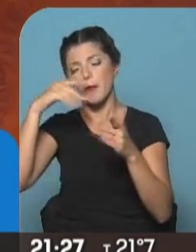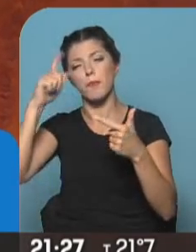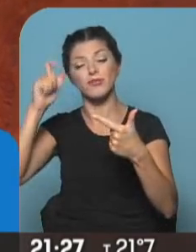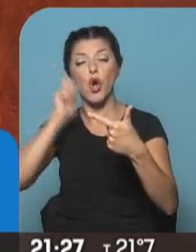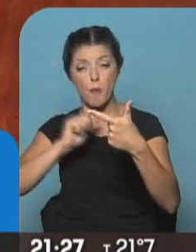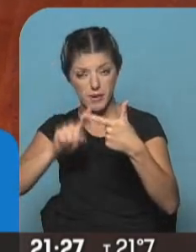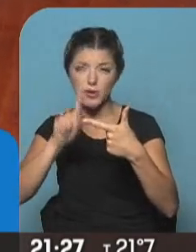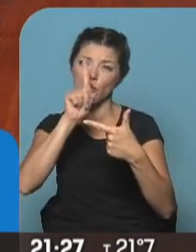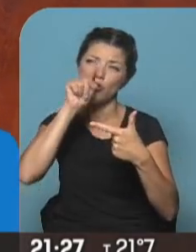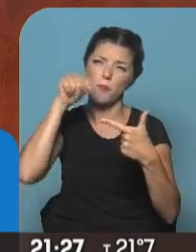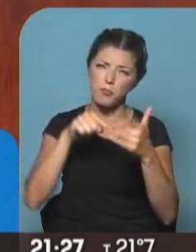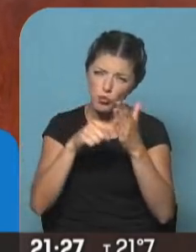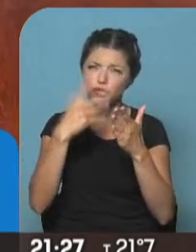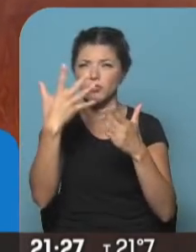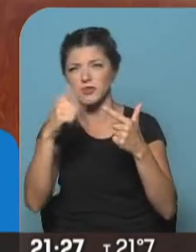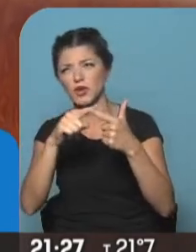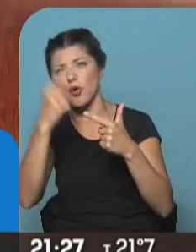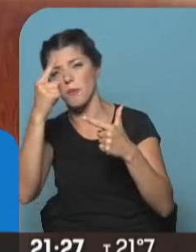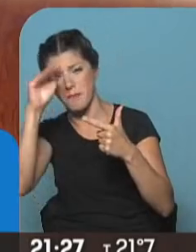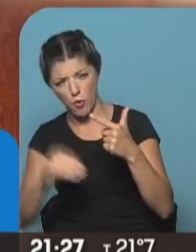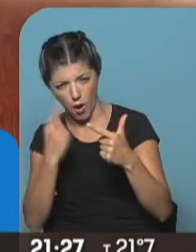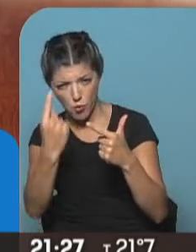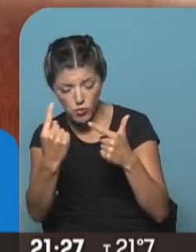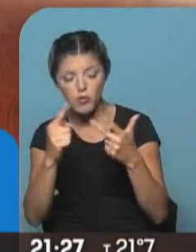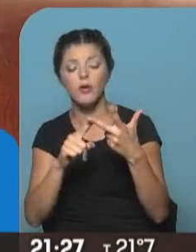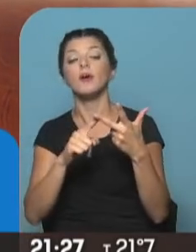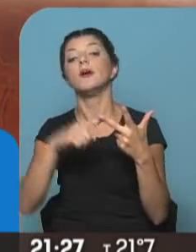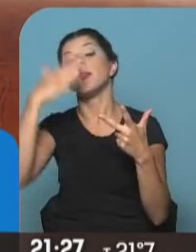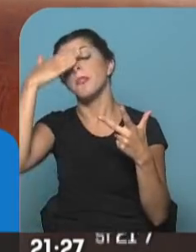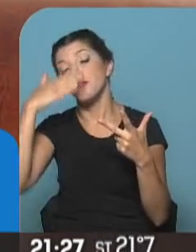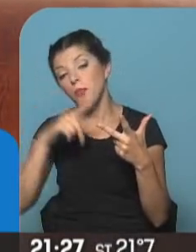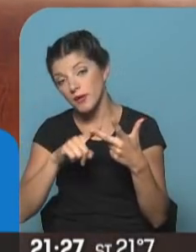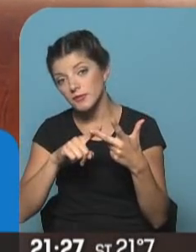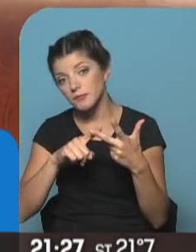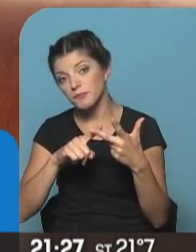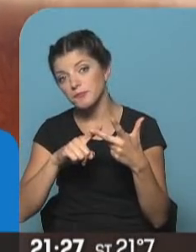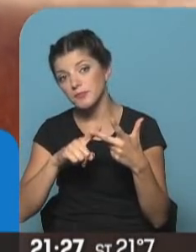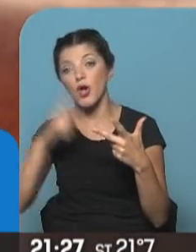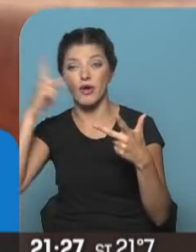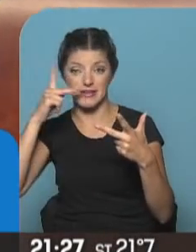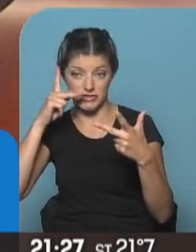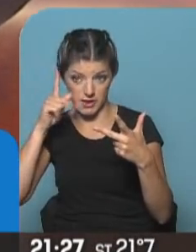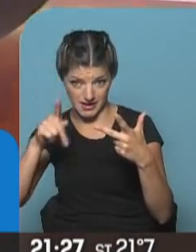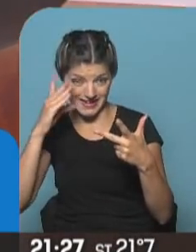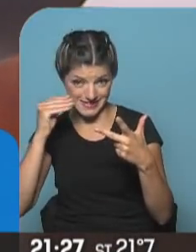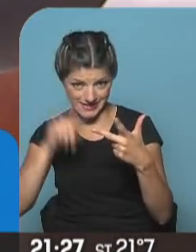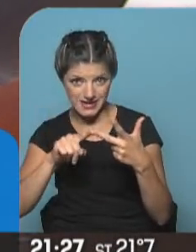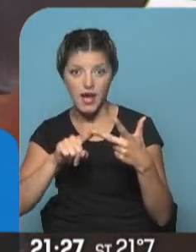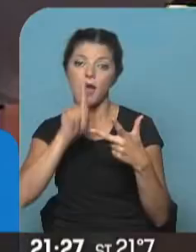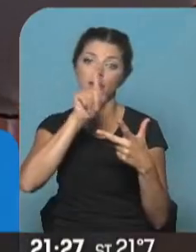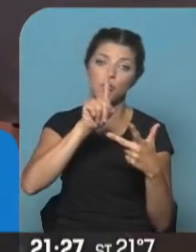del 1.5 al 1, y luego de Kirchner con Cristina fue del 1